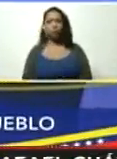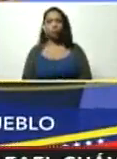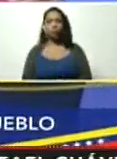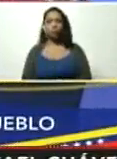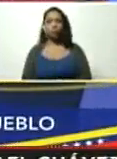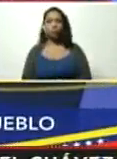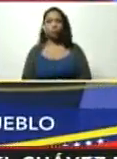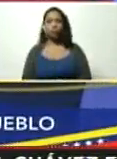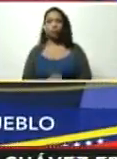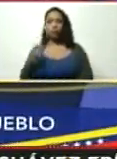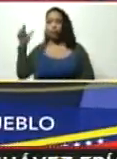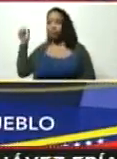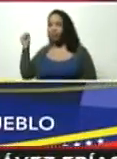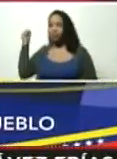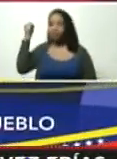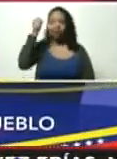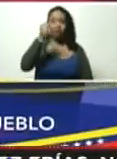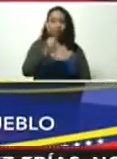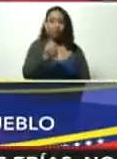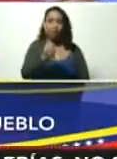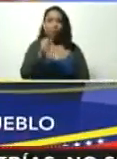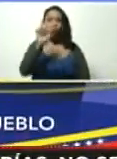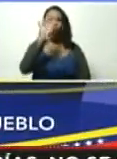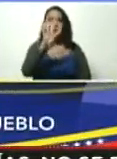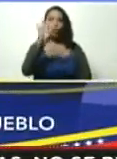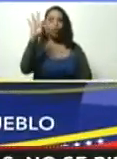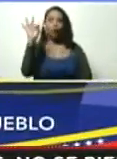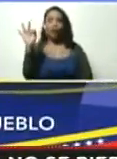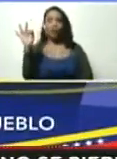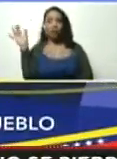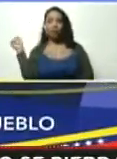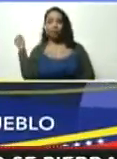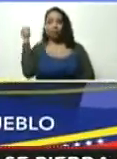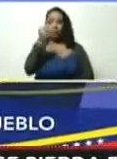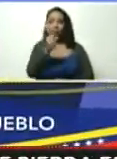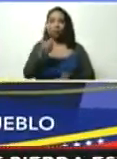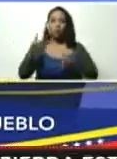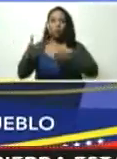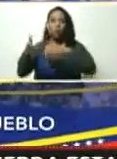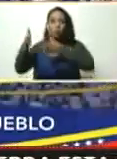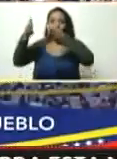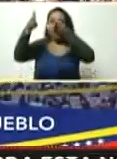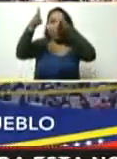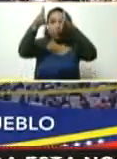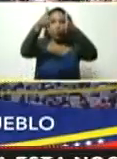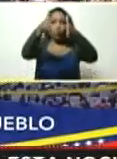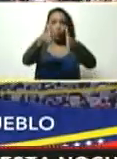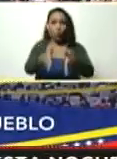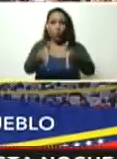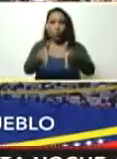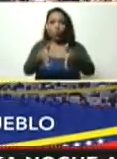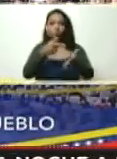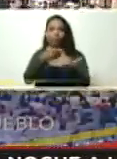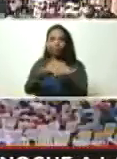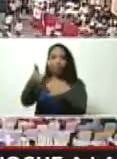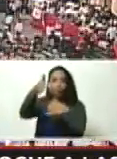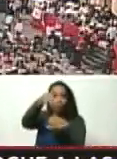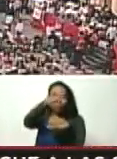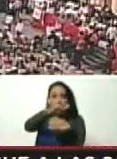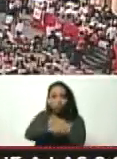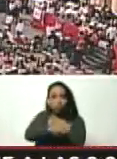cuando trajimos a este cuartel al comandante Chávez, para sembrarlo que se